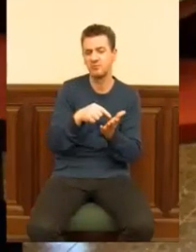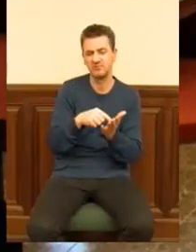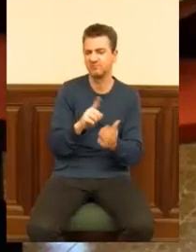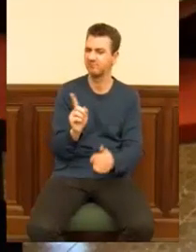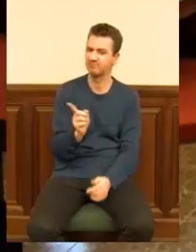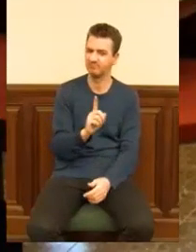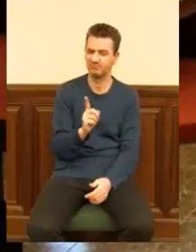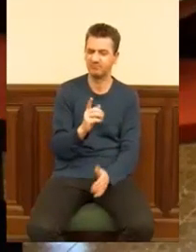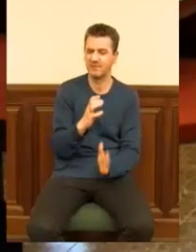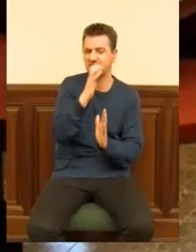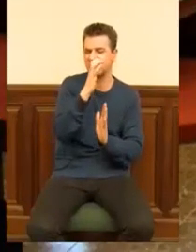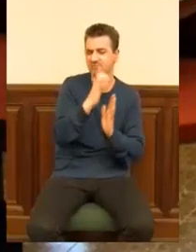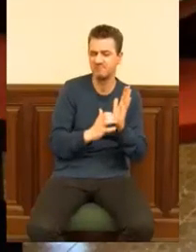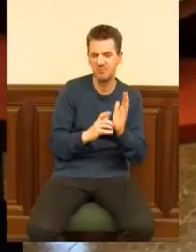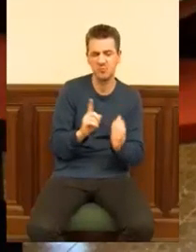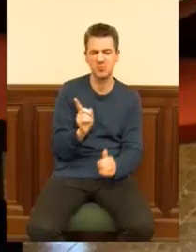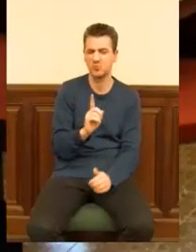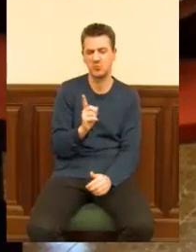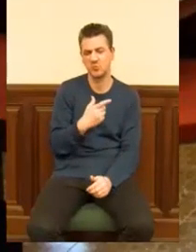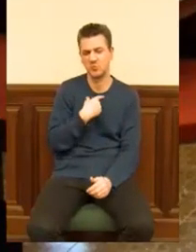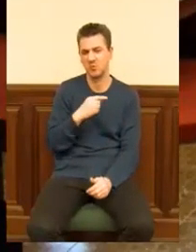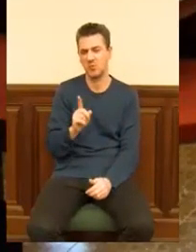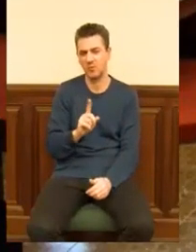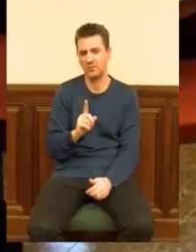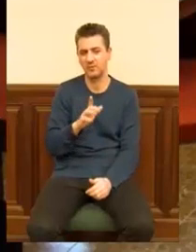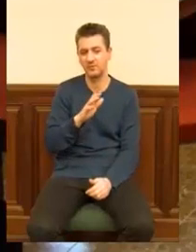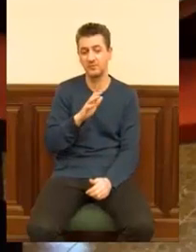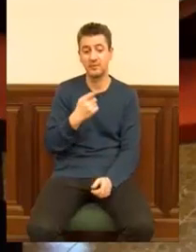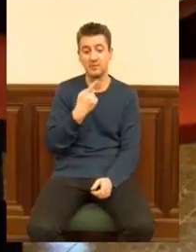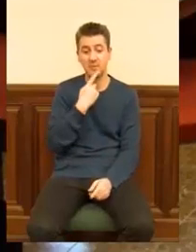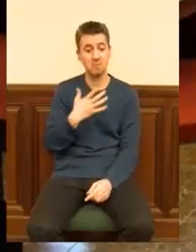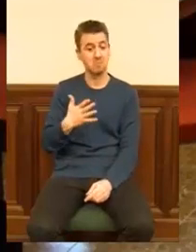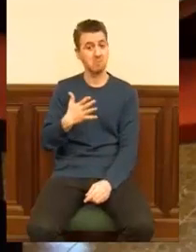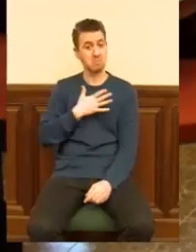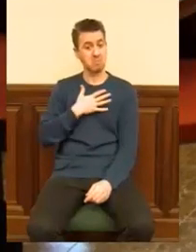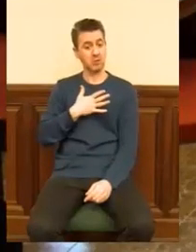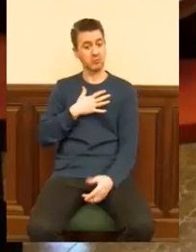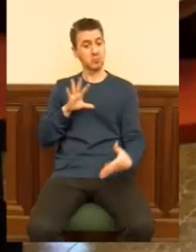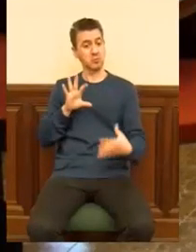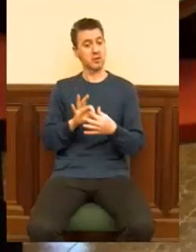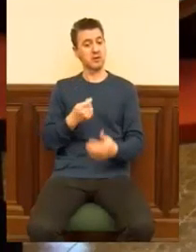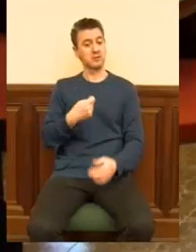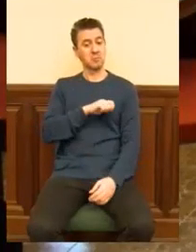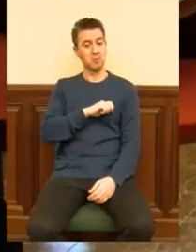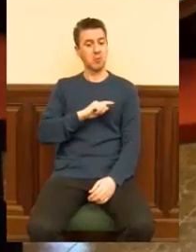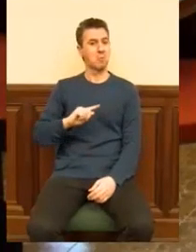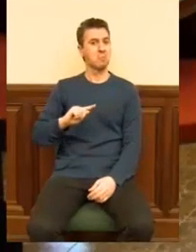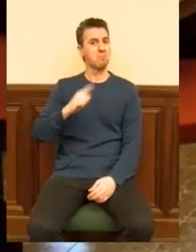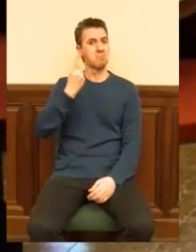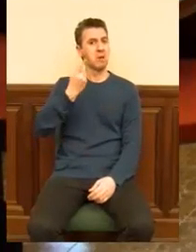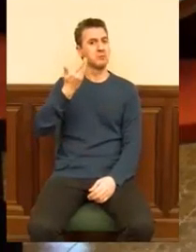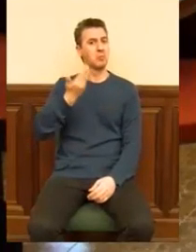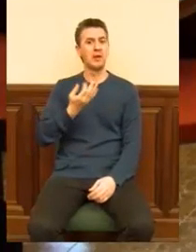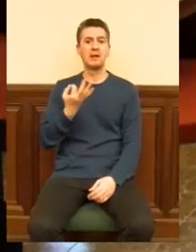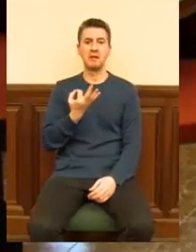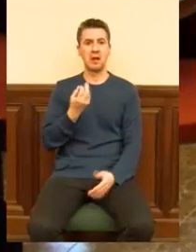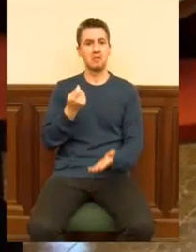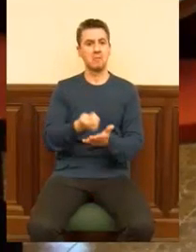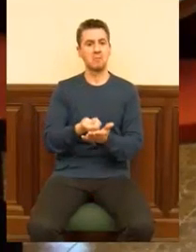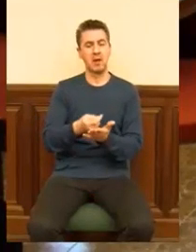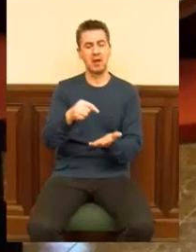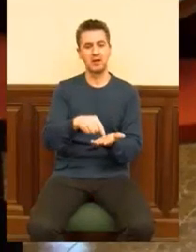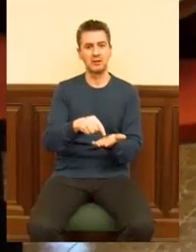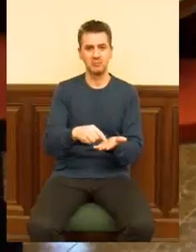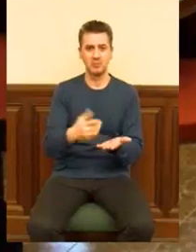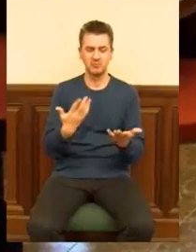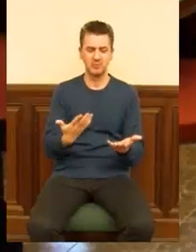las bajadas de impuestos. Creemos que no hay mayor muestra de patriotismo que pagar impuestos. Pero también es verdad que hay que diferenciar entre